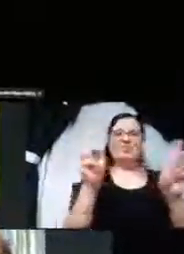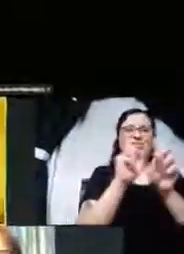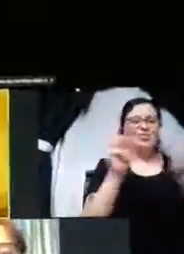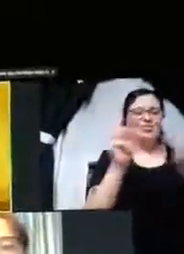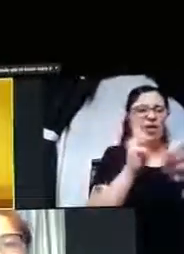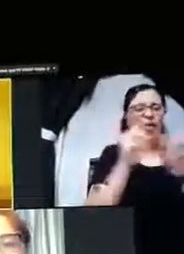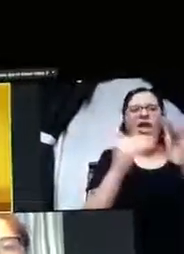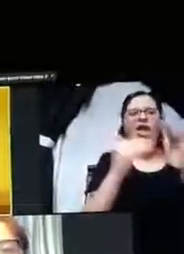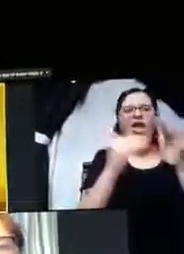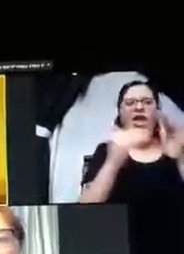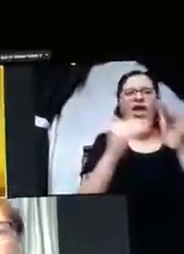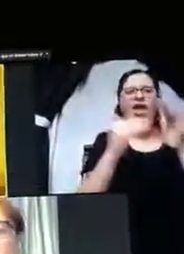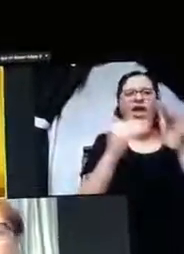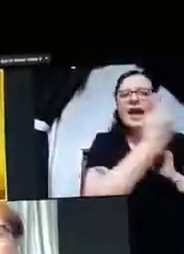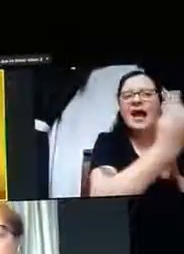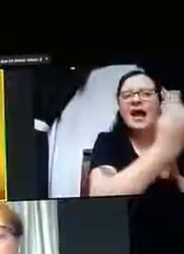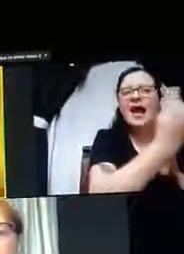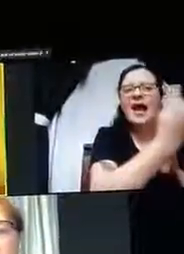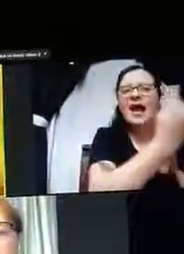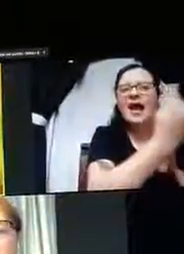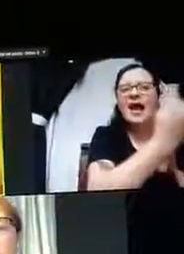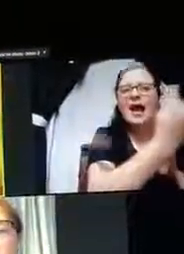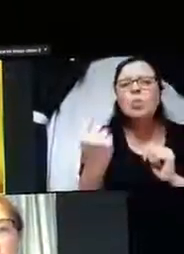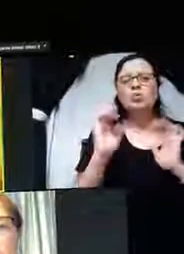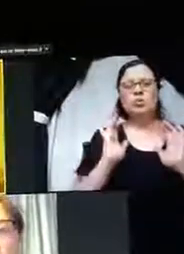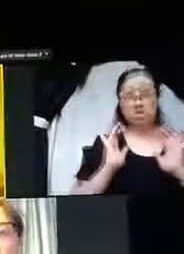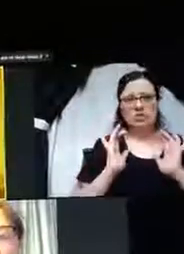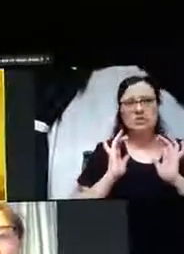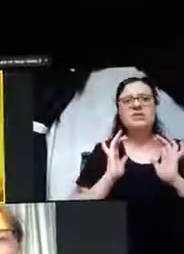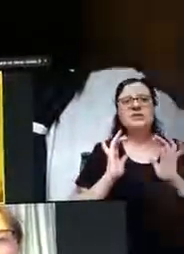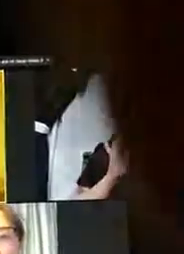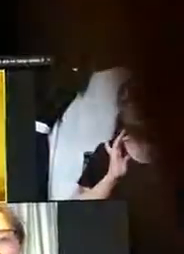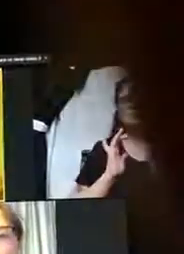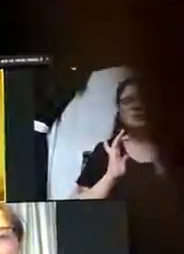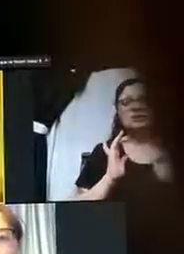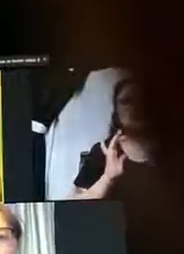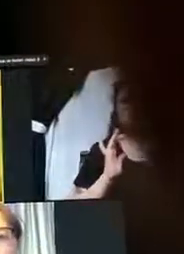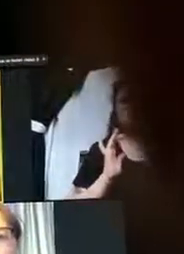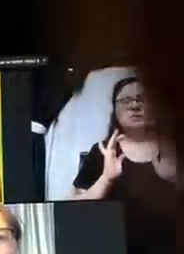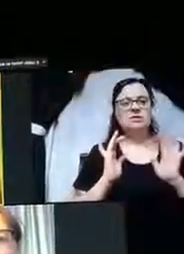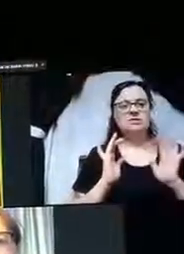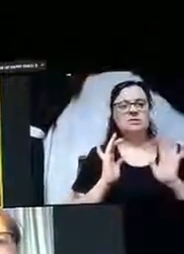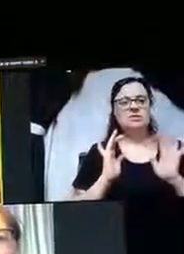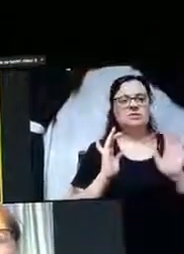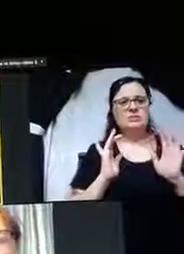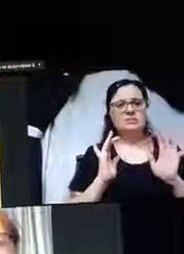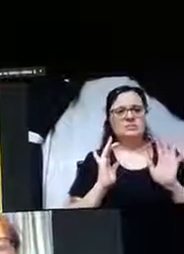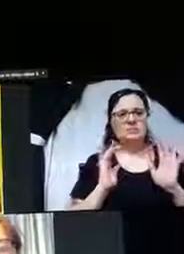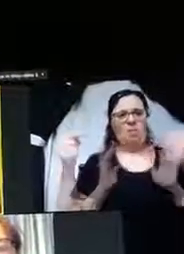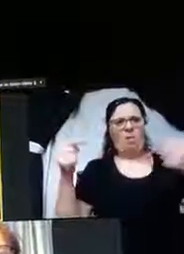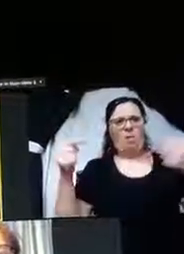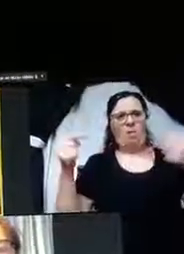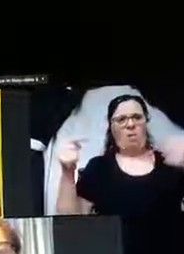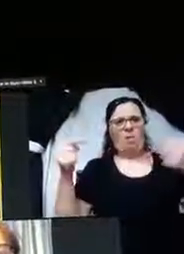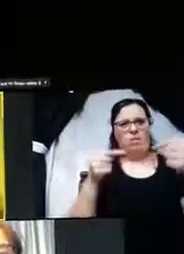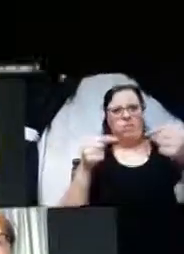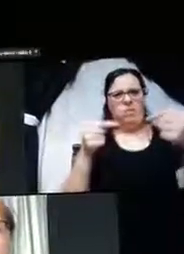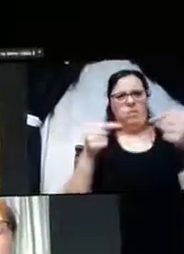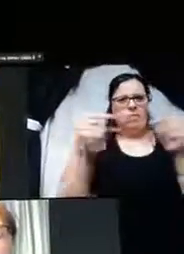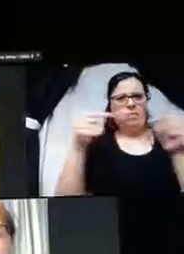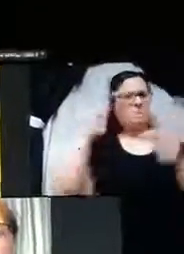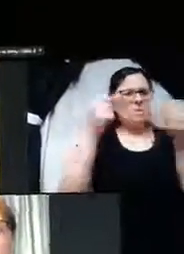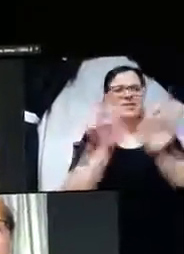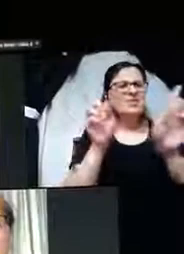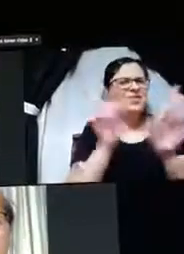familia y de cada niño o persona sorda, ¿sí? Que no es que se oponen uno a otro, no, es un